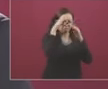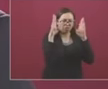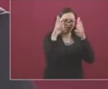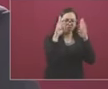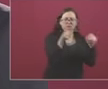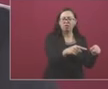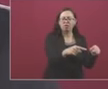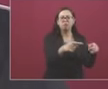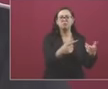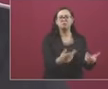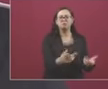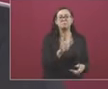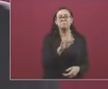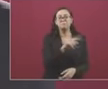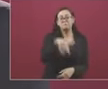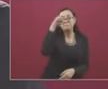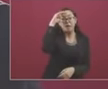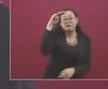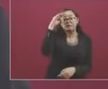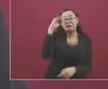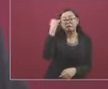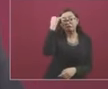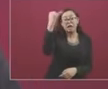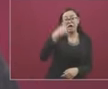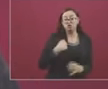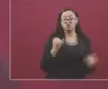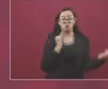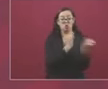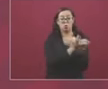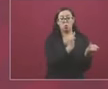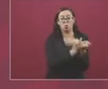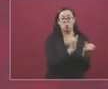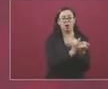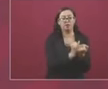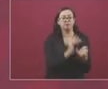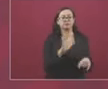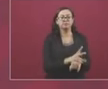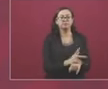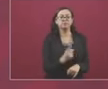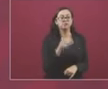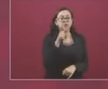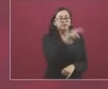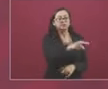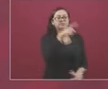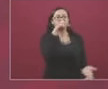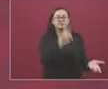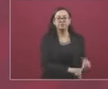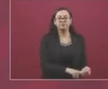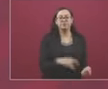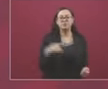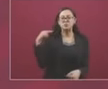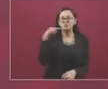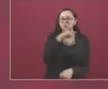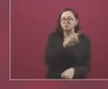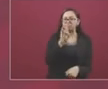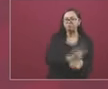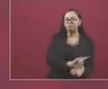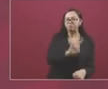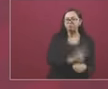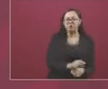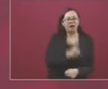que creen que soy como ellos porque su verdadera doctrina es la hipocresía